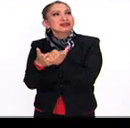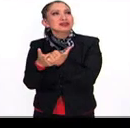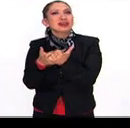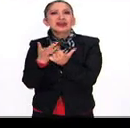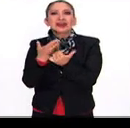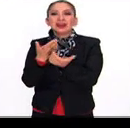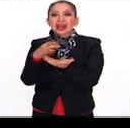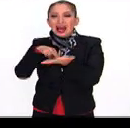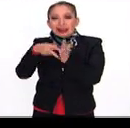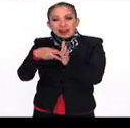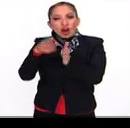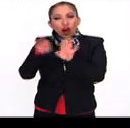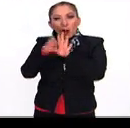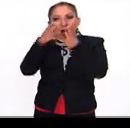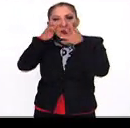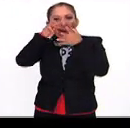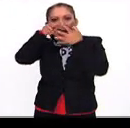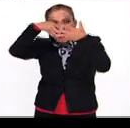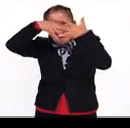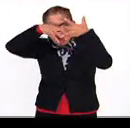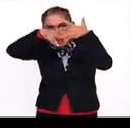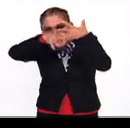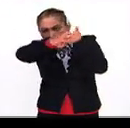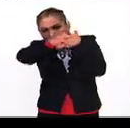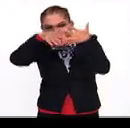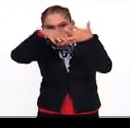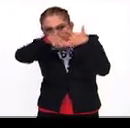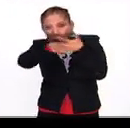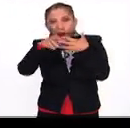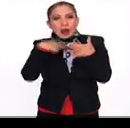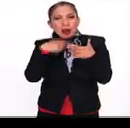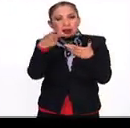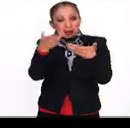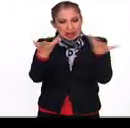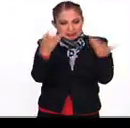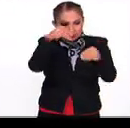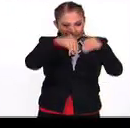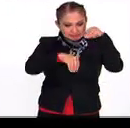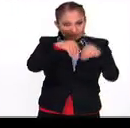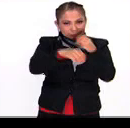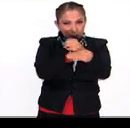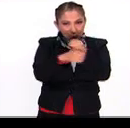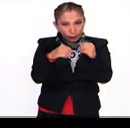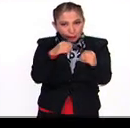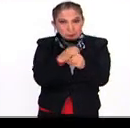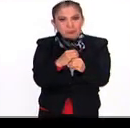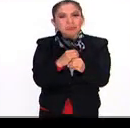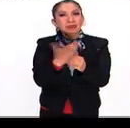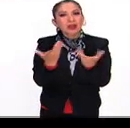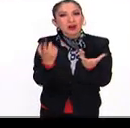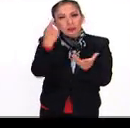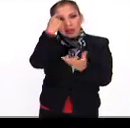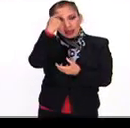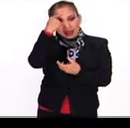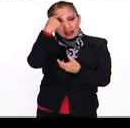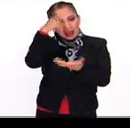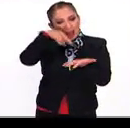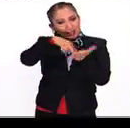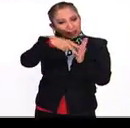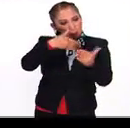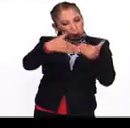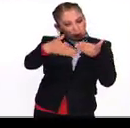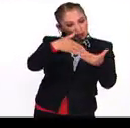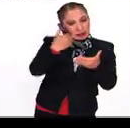de ver a través. Un elemento que produce la obsesión de la arquitectura